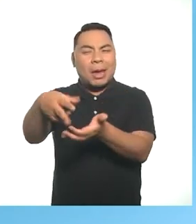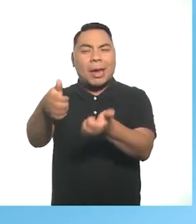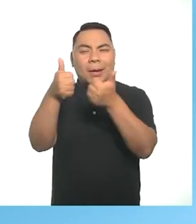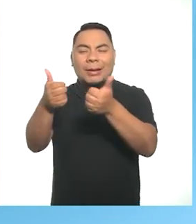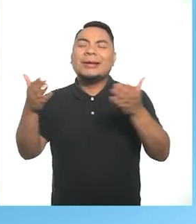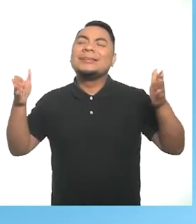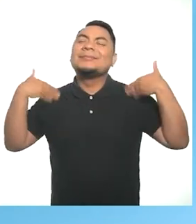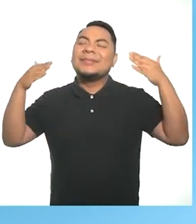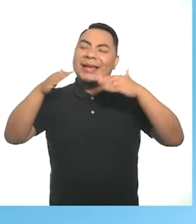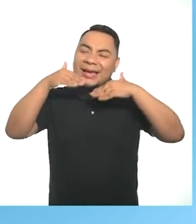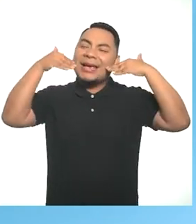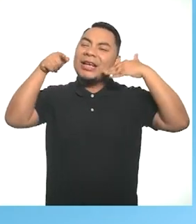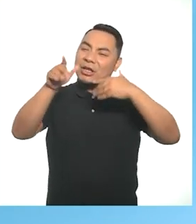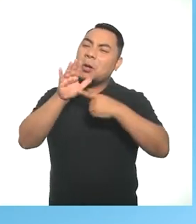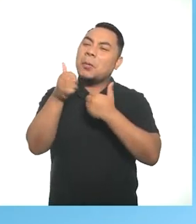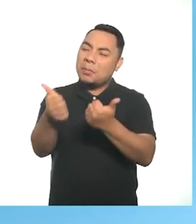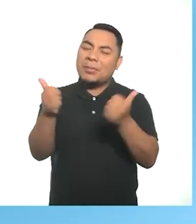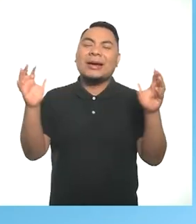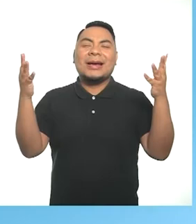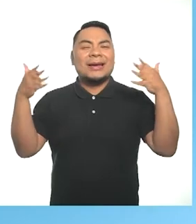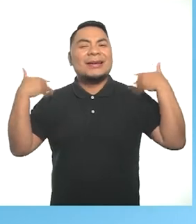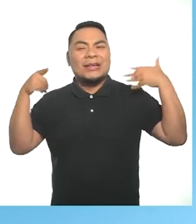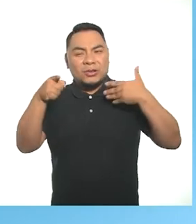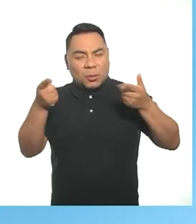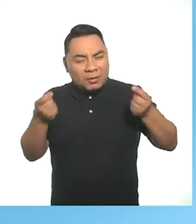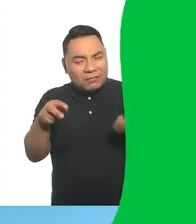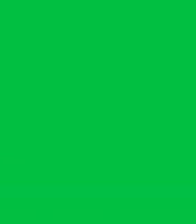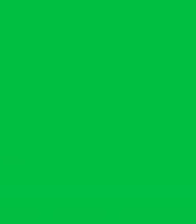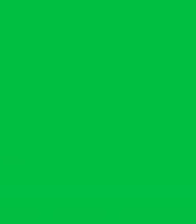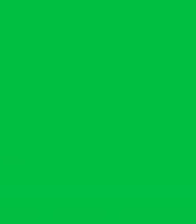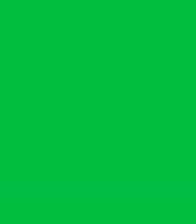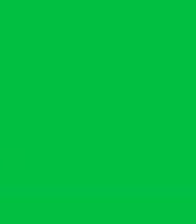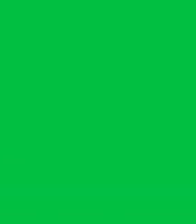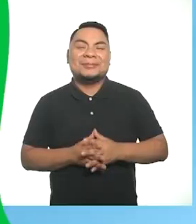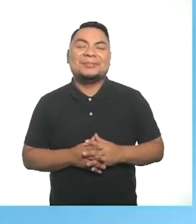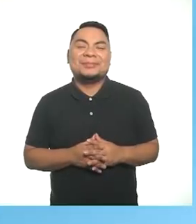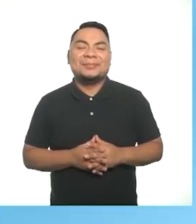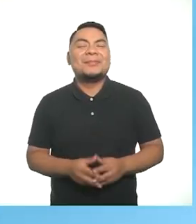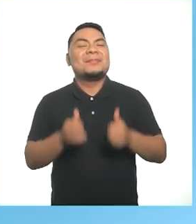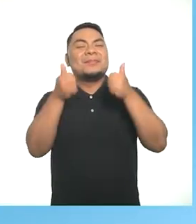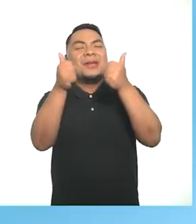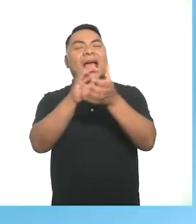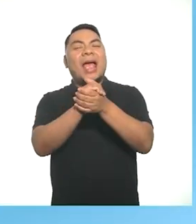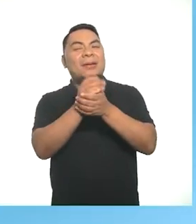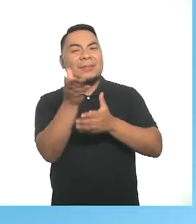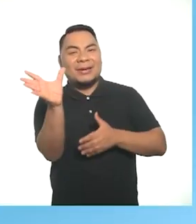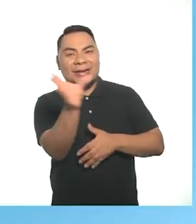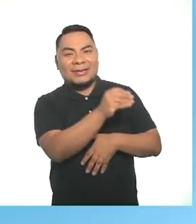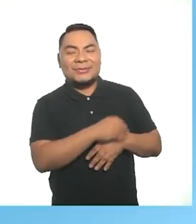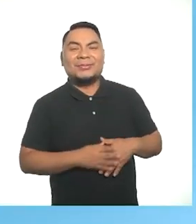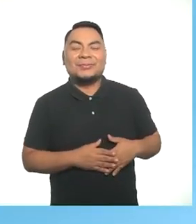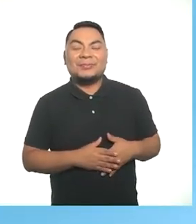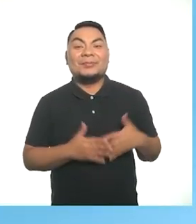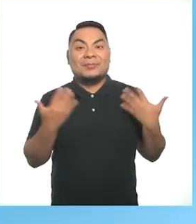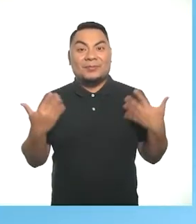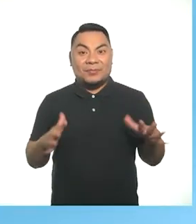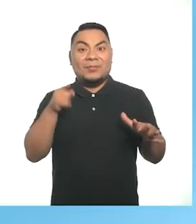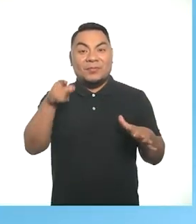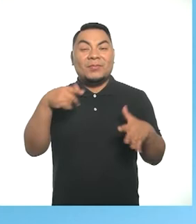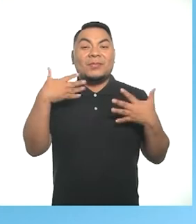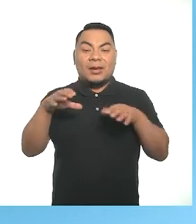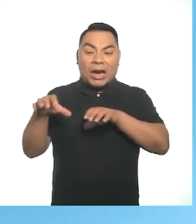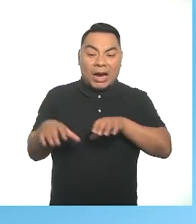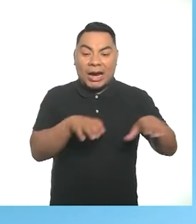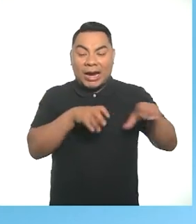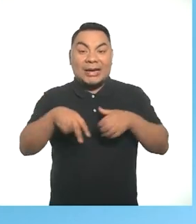lo contentas o contentos que están por su esfuerzo. Bien, amigas y amigos, luego de